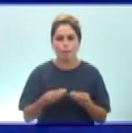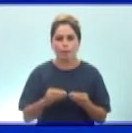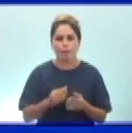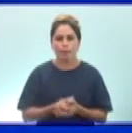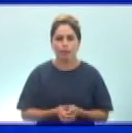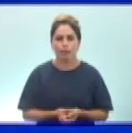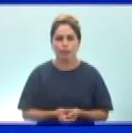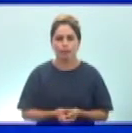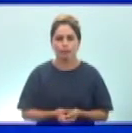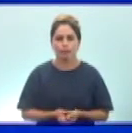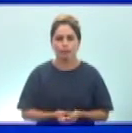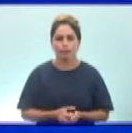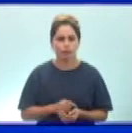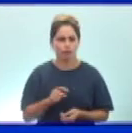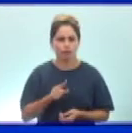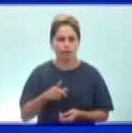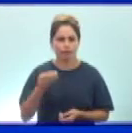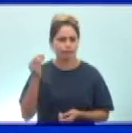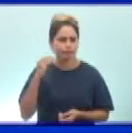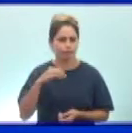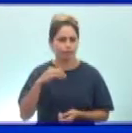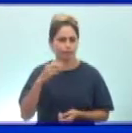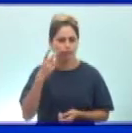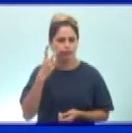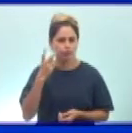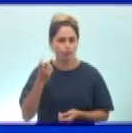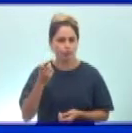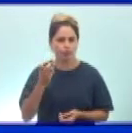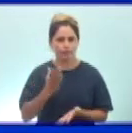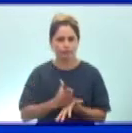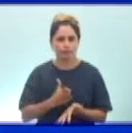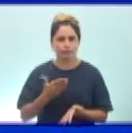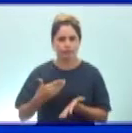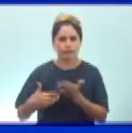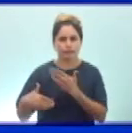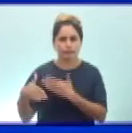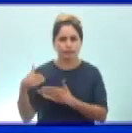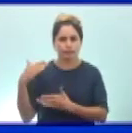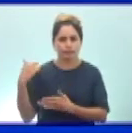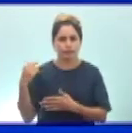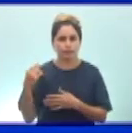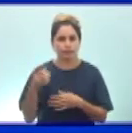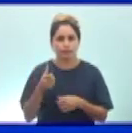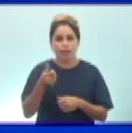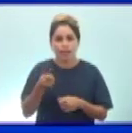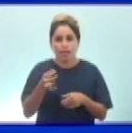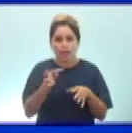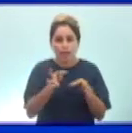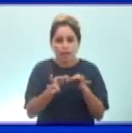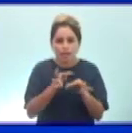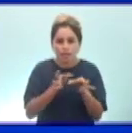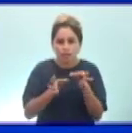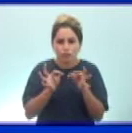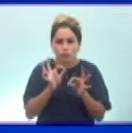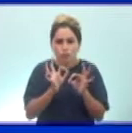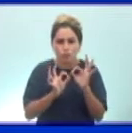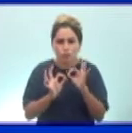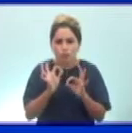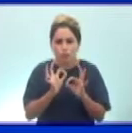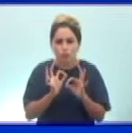Seguro ustedes conocen de clases anteriores y de contenidos anteriores que el átomo es la unidad constituyente de la materia, es